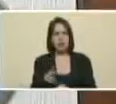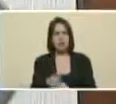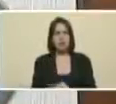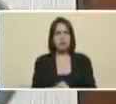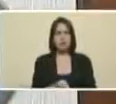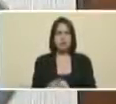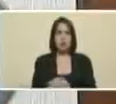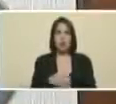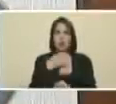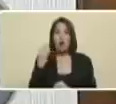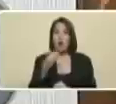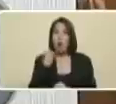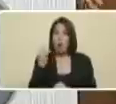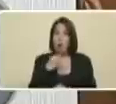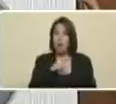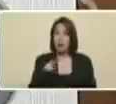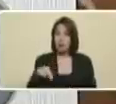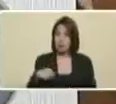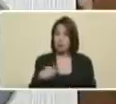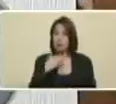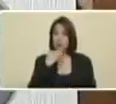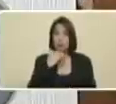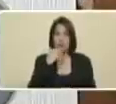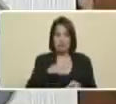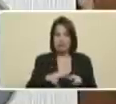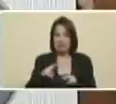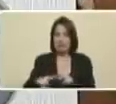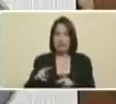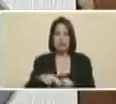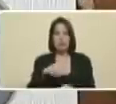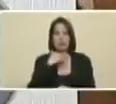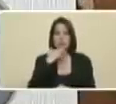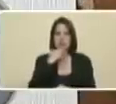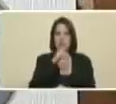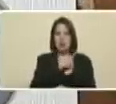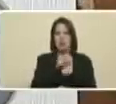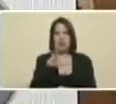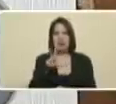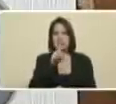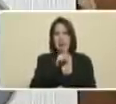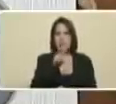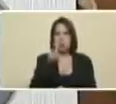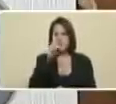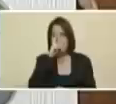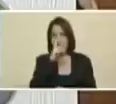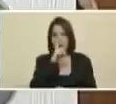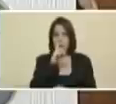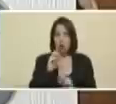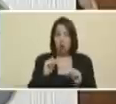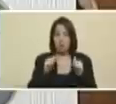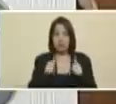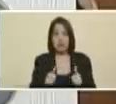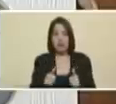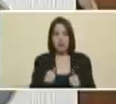Muy jóvenes nosotros, niños casi. A los 13, 12 años empezamos a militar en